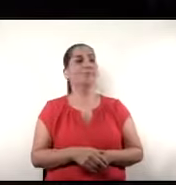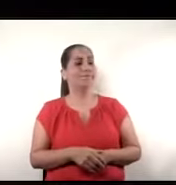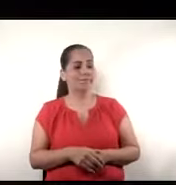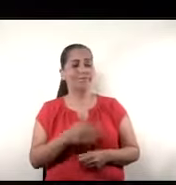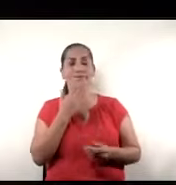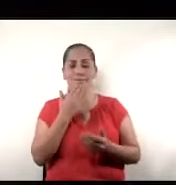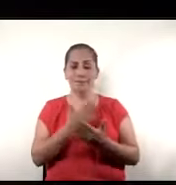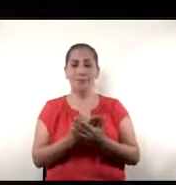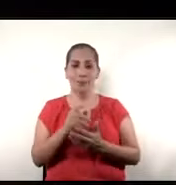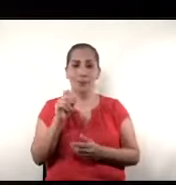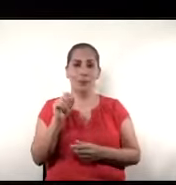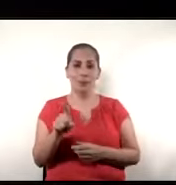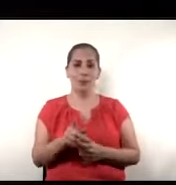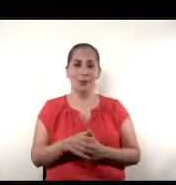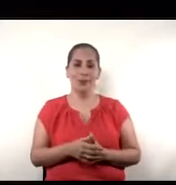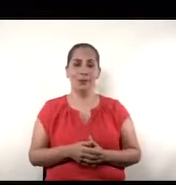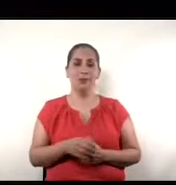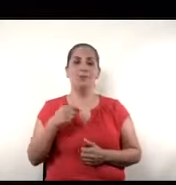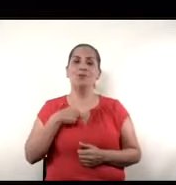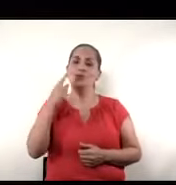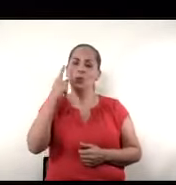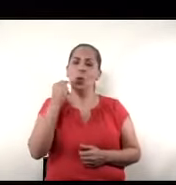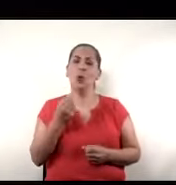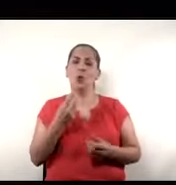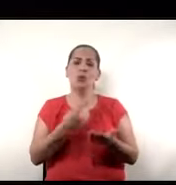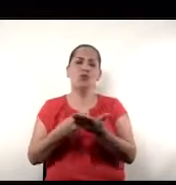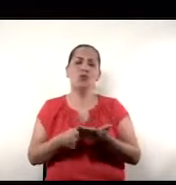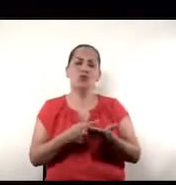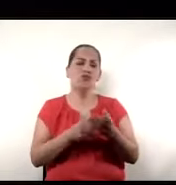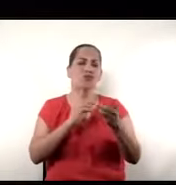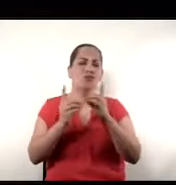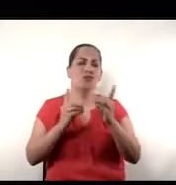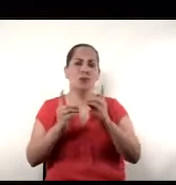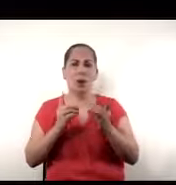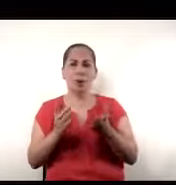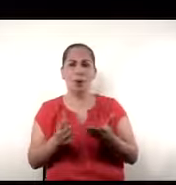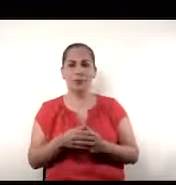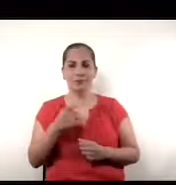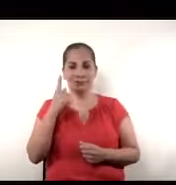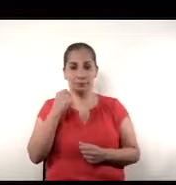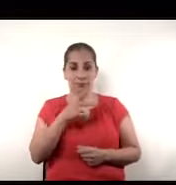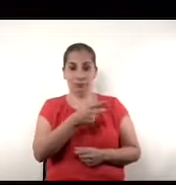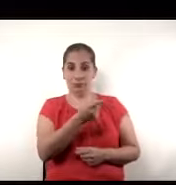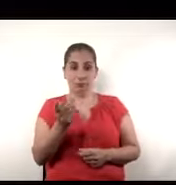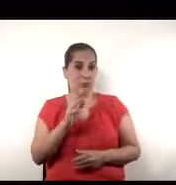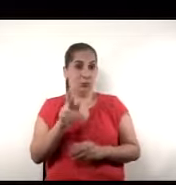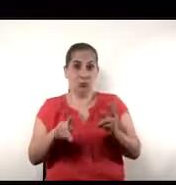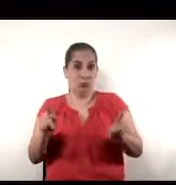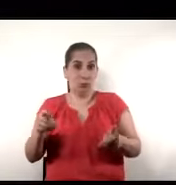pregunta. Yo creo en el diálogo. Yo también creo que las personas son inteligentes.